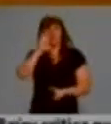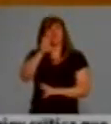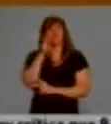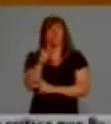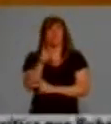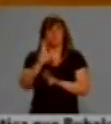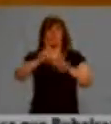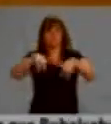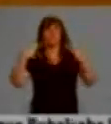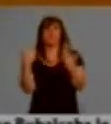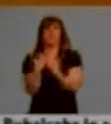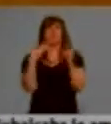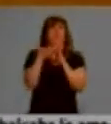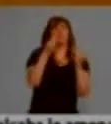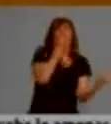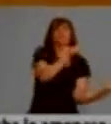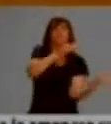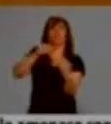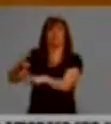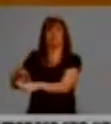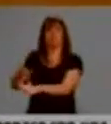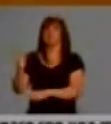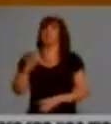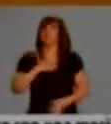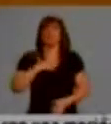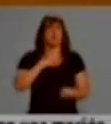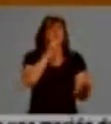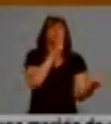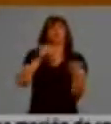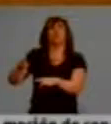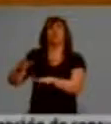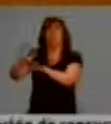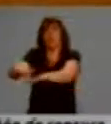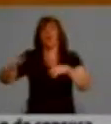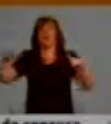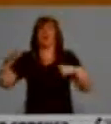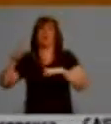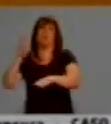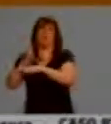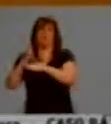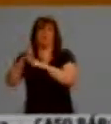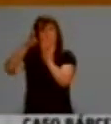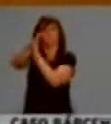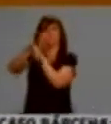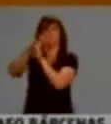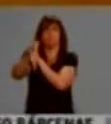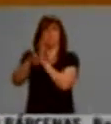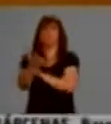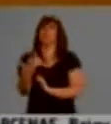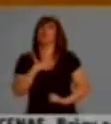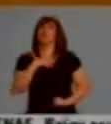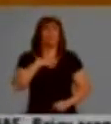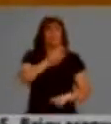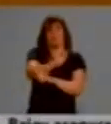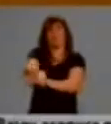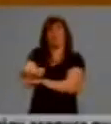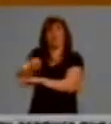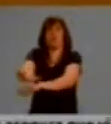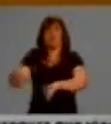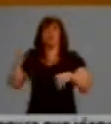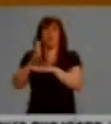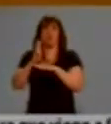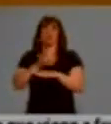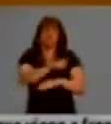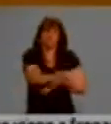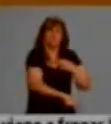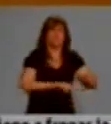prensa no sustituyen ni pueden sustituir jamás al Parlamento. Ni pueden, por supuesto, ignorar al Parlamento, como usted ha